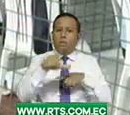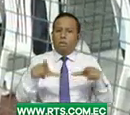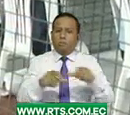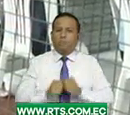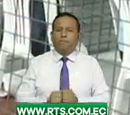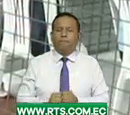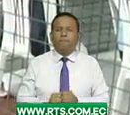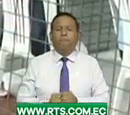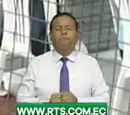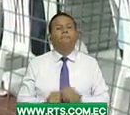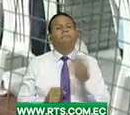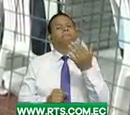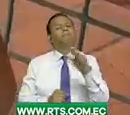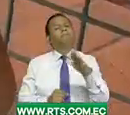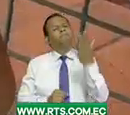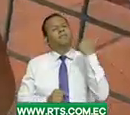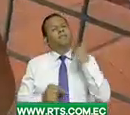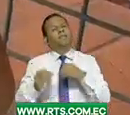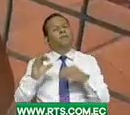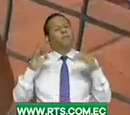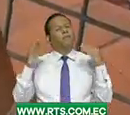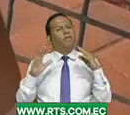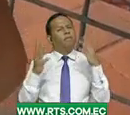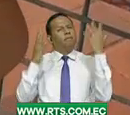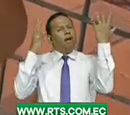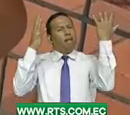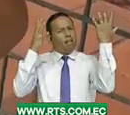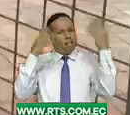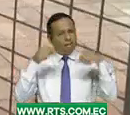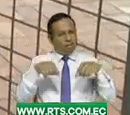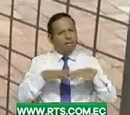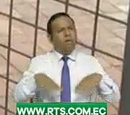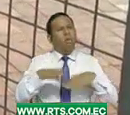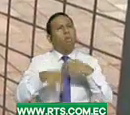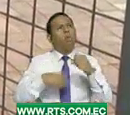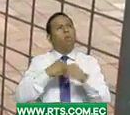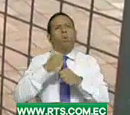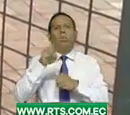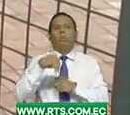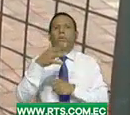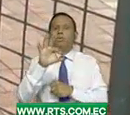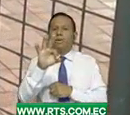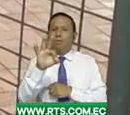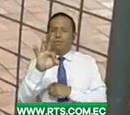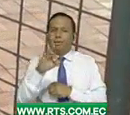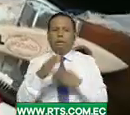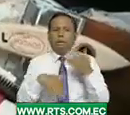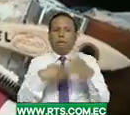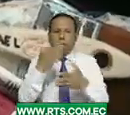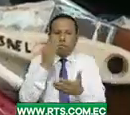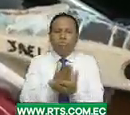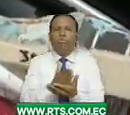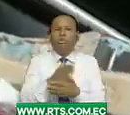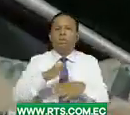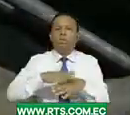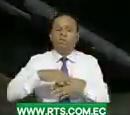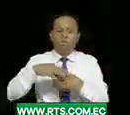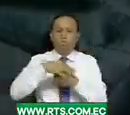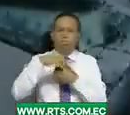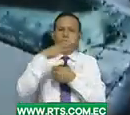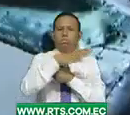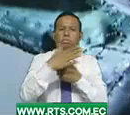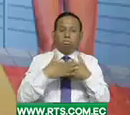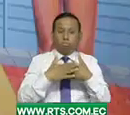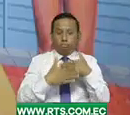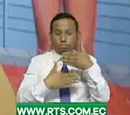El último Festival de Artes al Aire Libre FAL se dio en el año 2019 y se suspendió por la pandemia. Ahora vuelve como